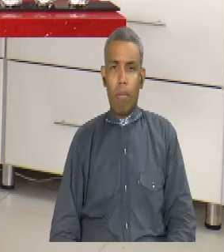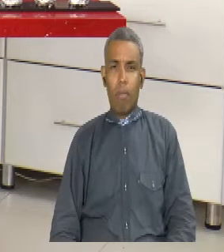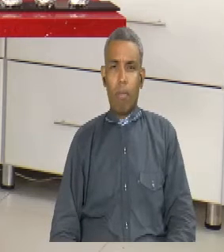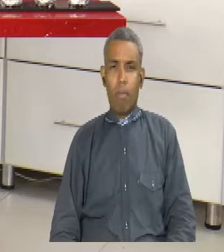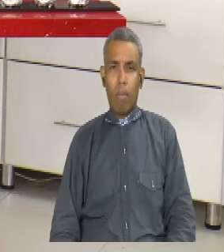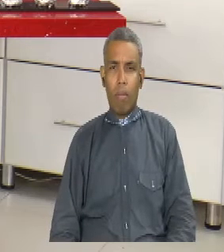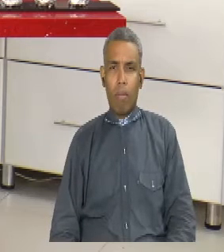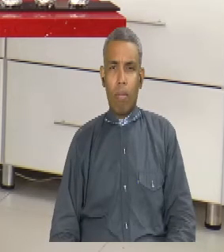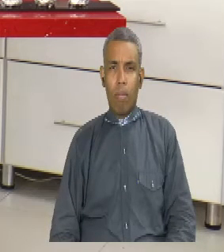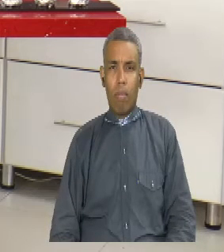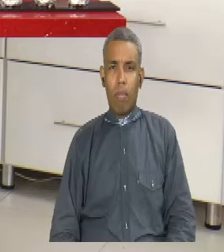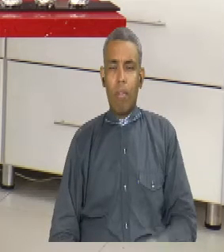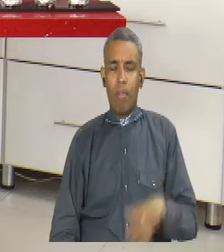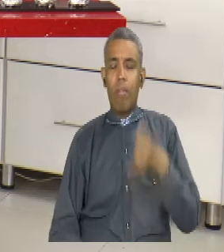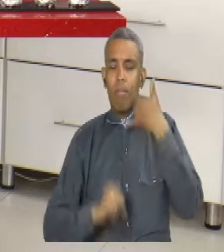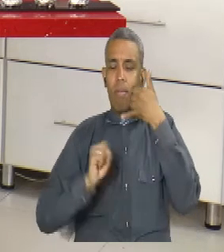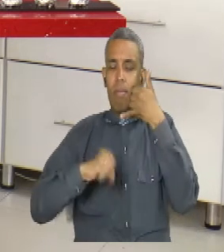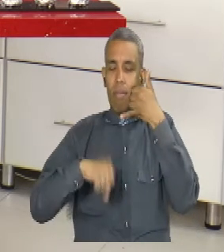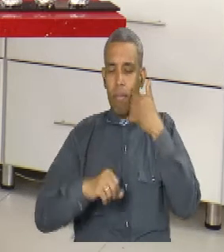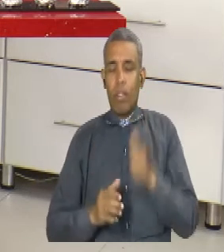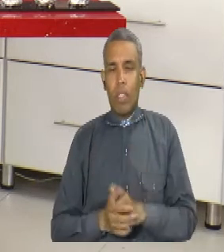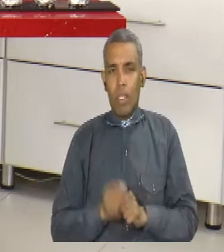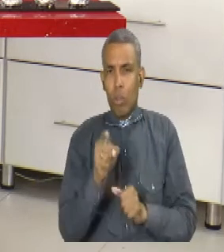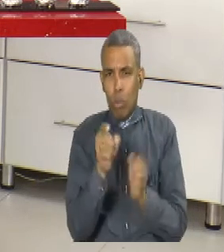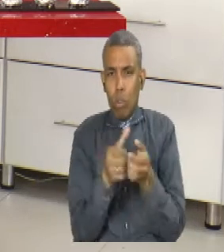Sí, señor. ¿Qué más, Carlos? ¿Cómo vas?